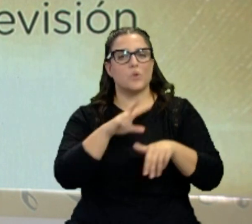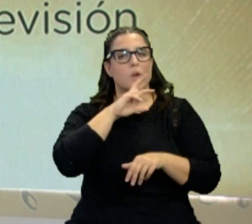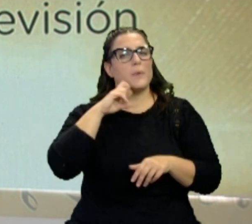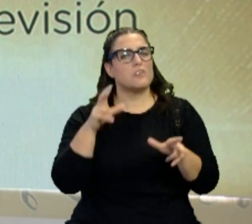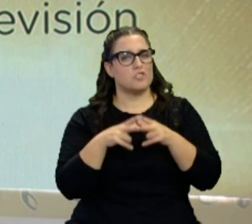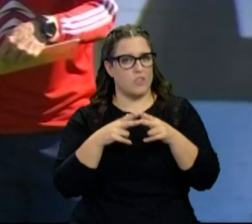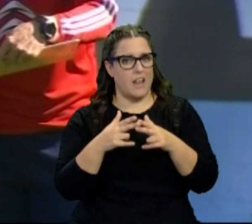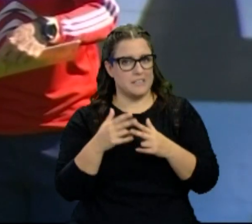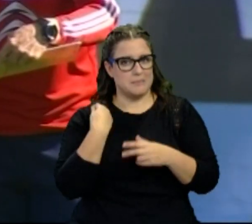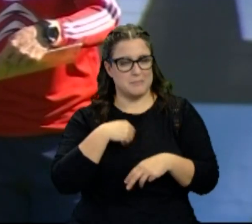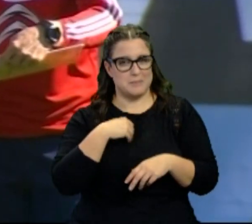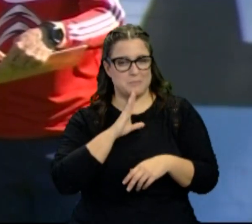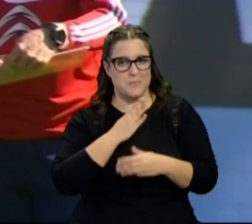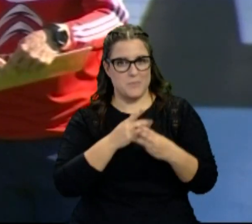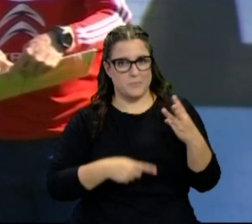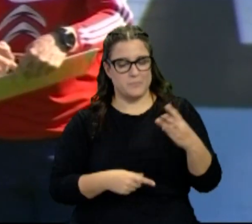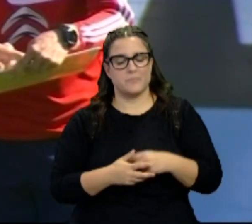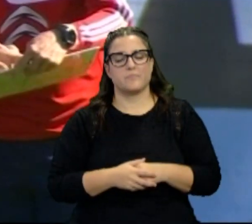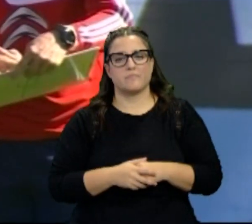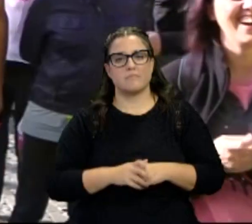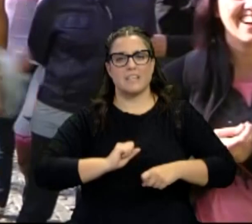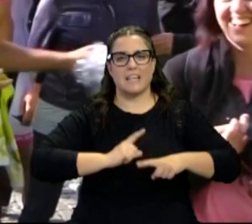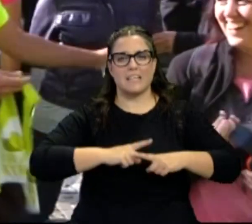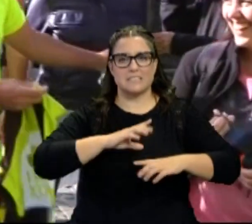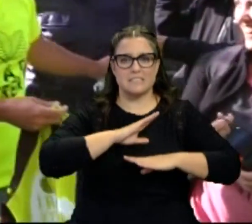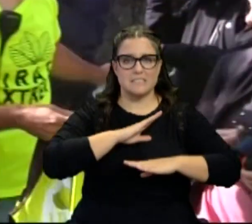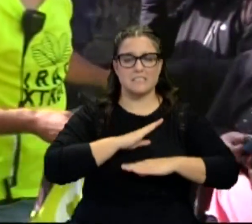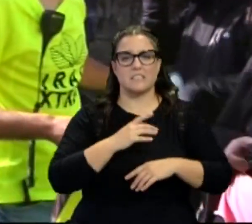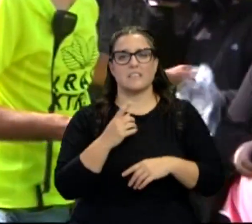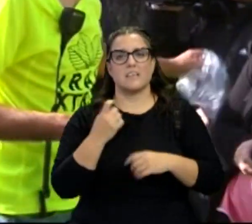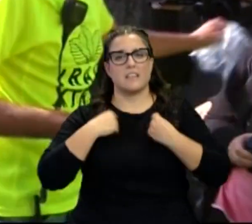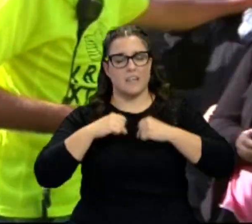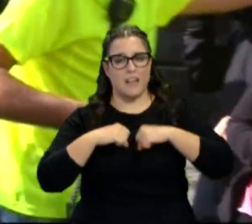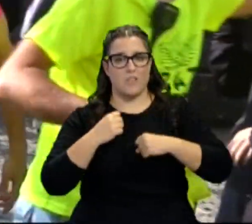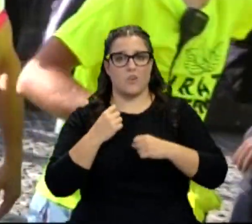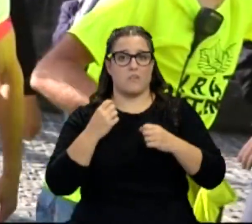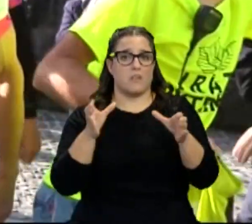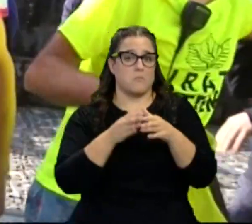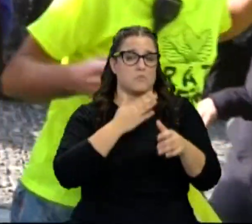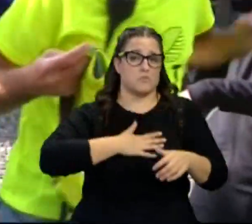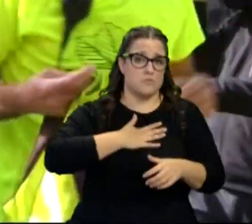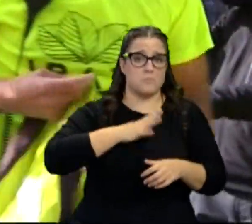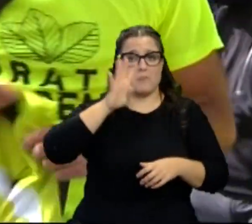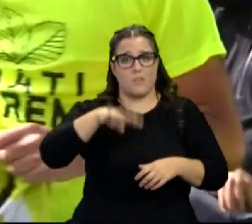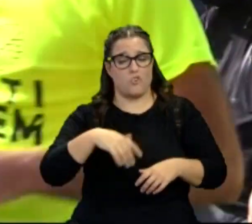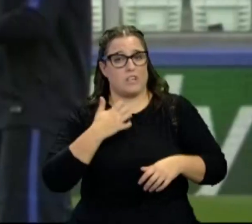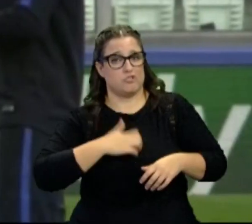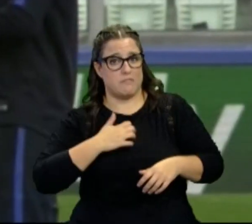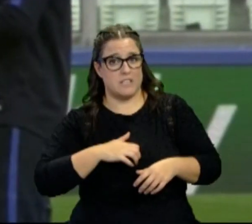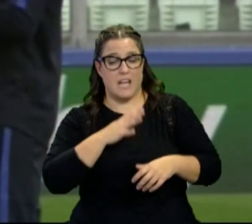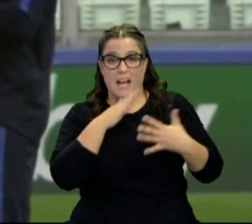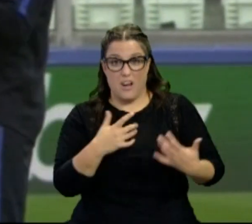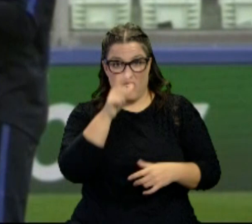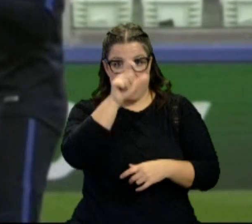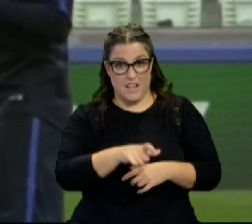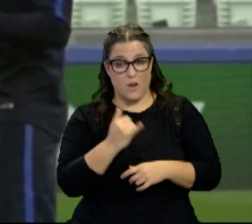Sociales. Ex guardameta y ex entrenador de equipos como Osasuna, el Barcelona o el Sevilla. Ahora Juan